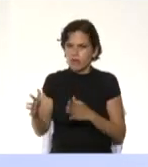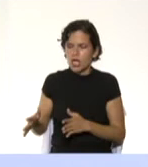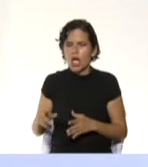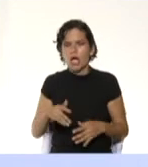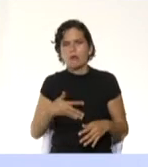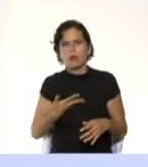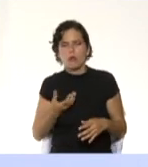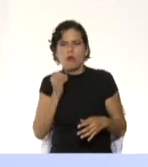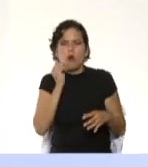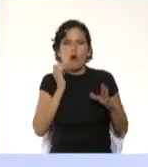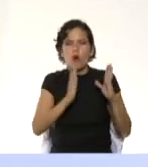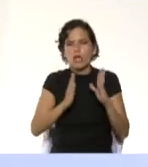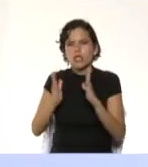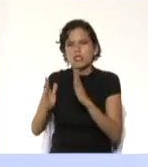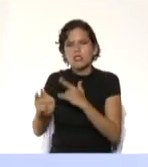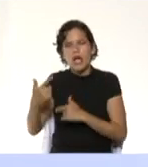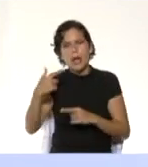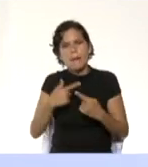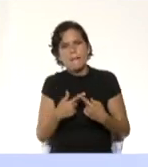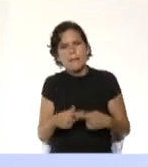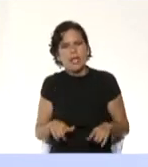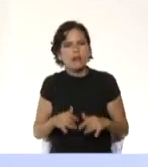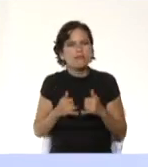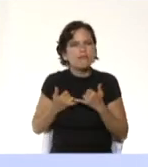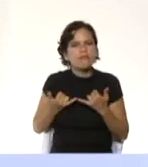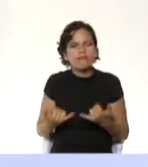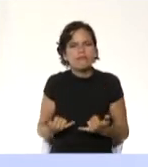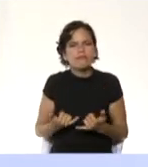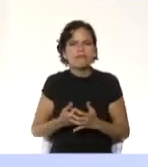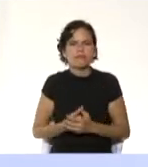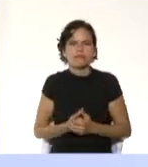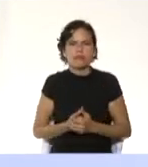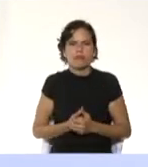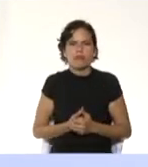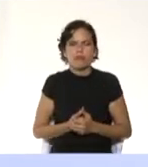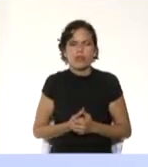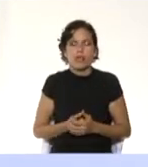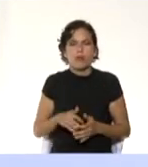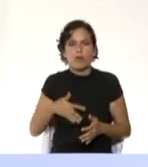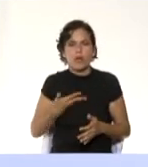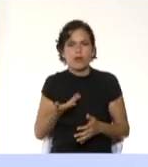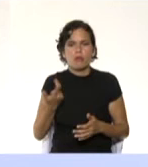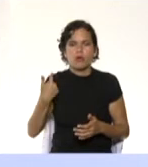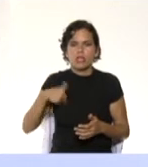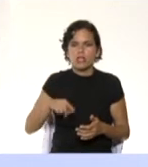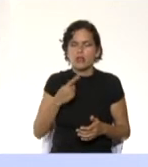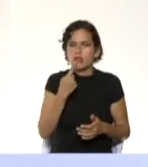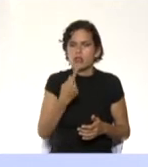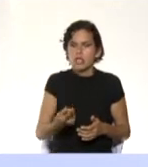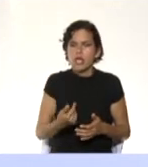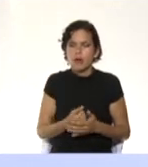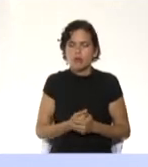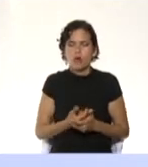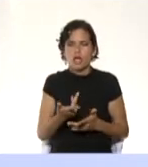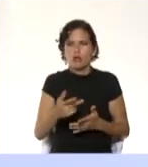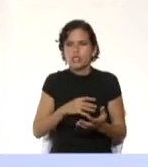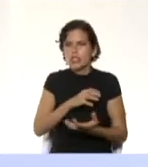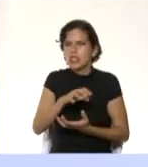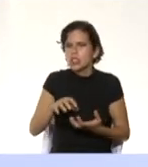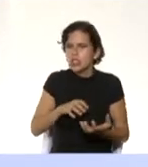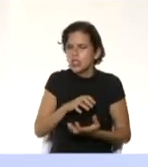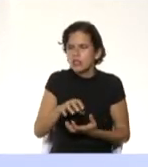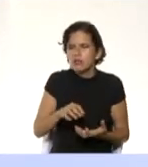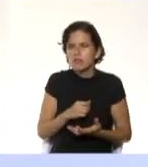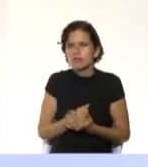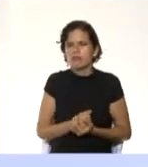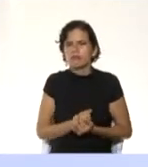nos podemos planificar, nos podemos organizar, pero ¿qué sucede? Que podemos tener,